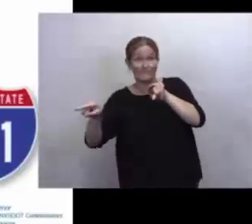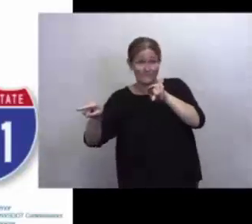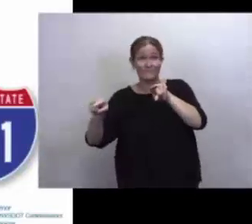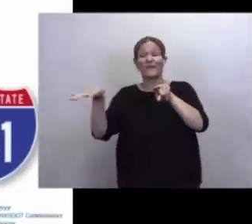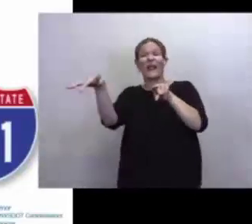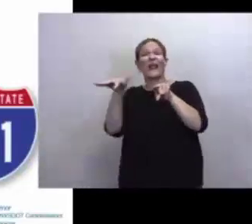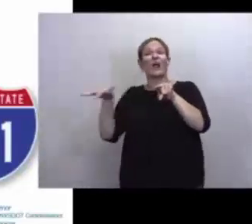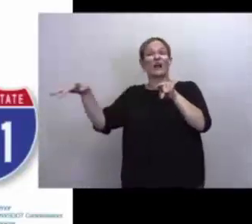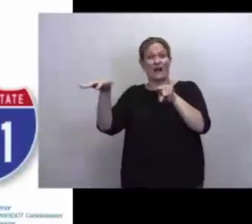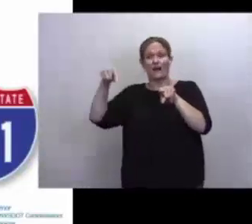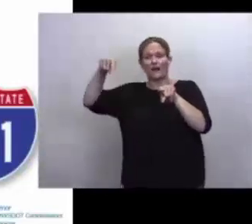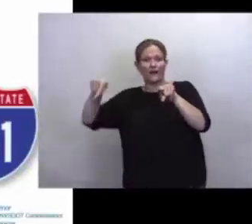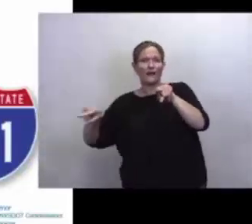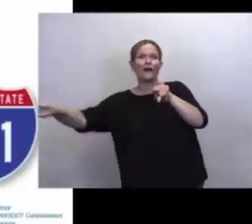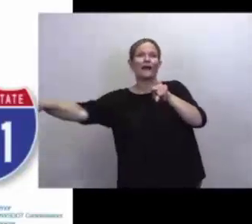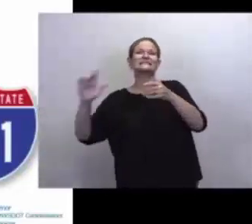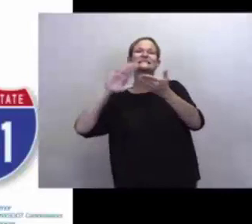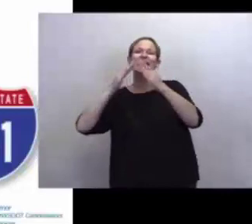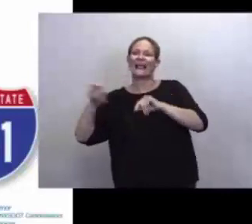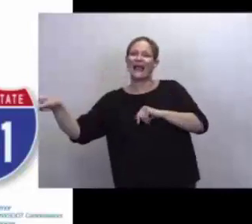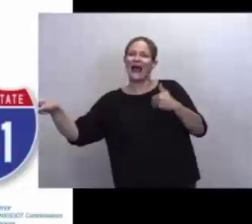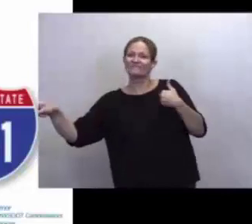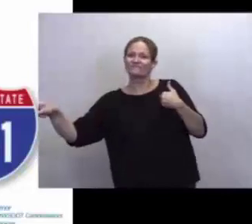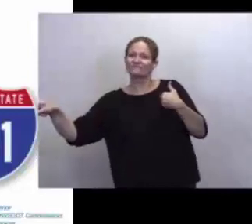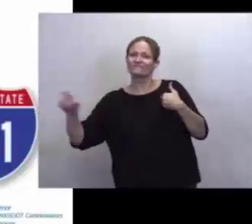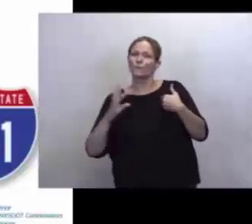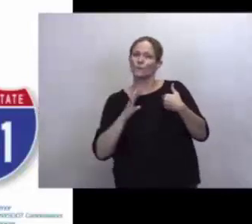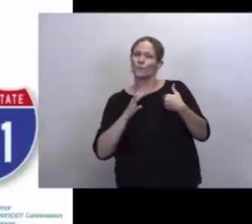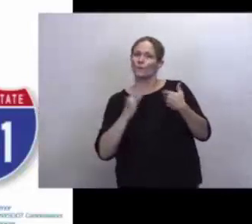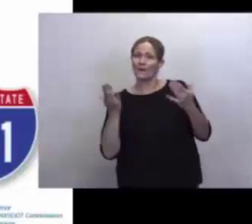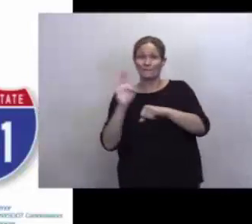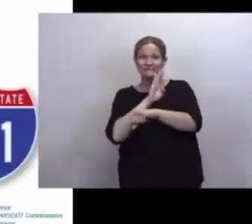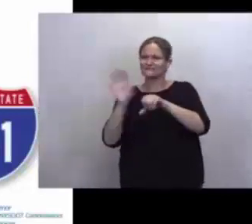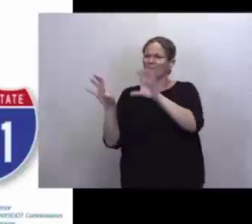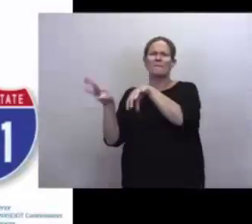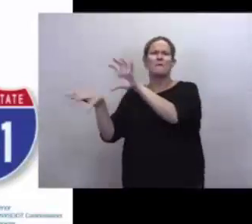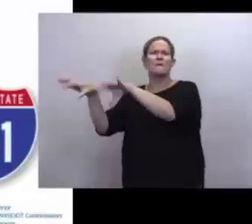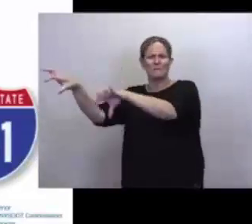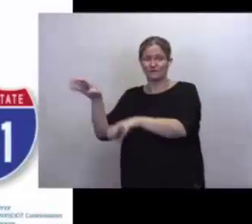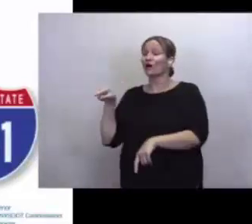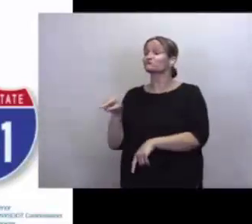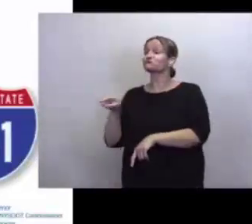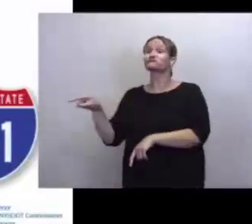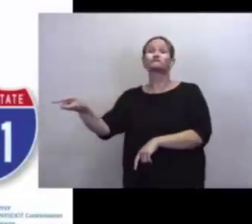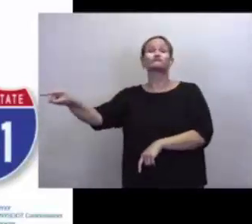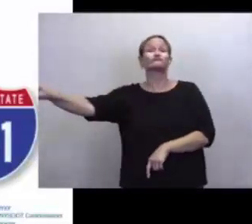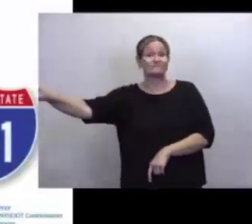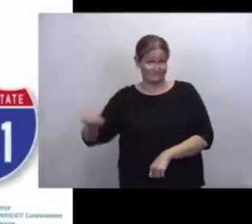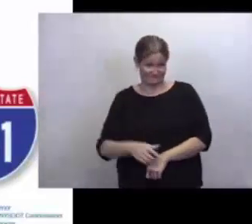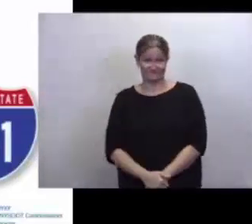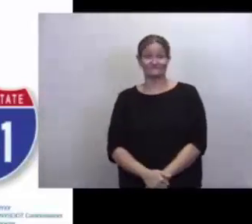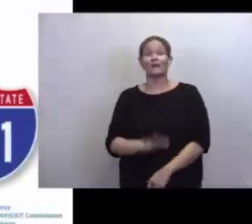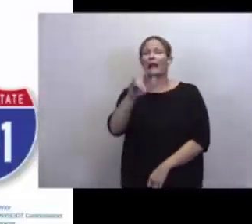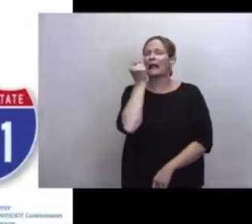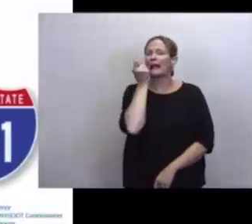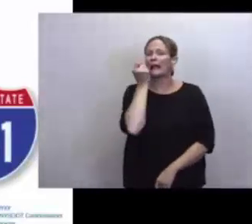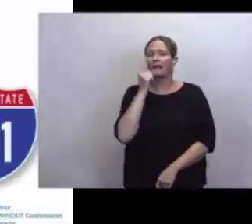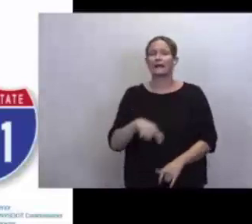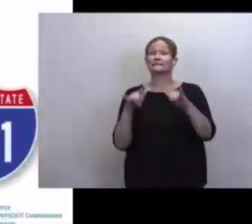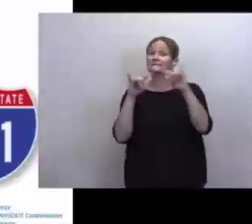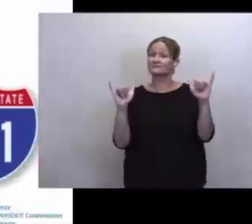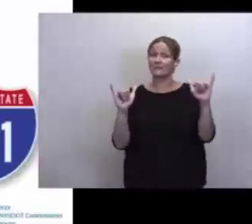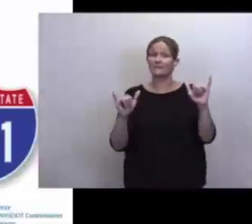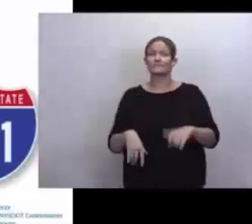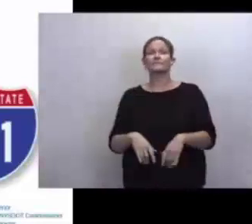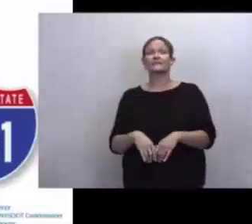ruta principalmente dentro de los límites corporativos de la ciudad que proporciona a los viajeros la oportunidad de